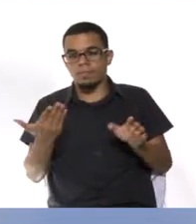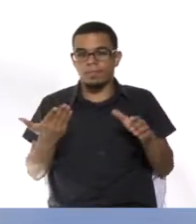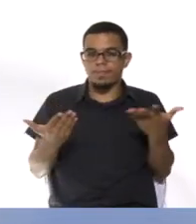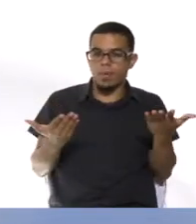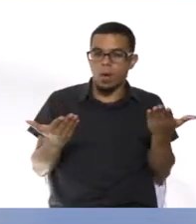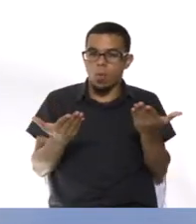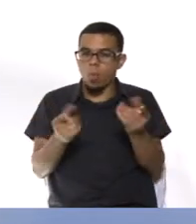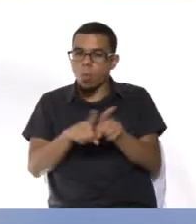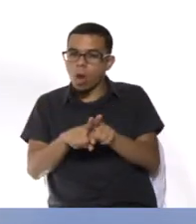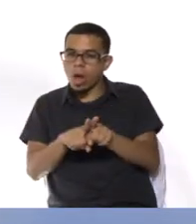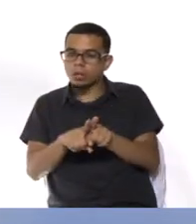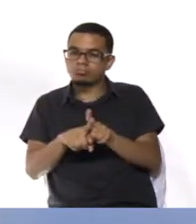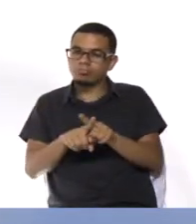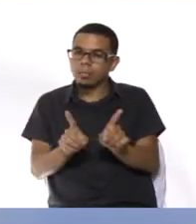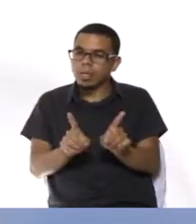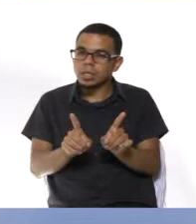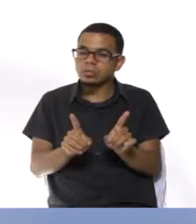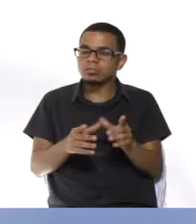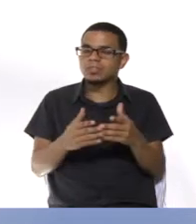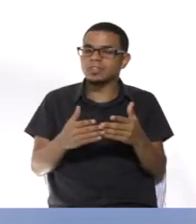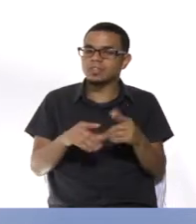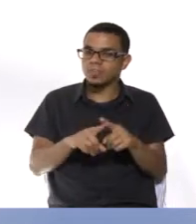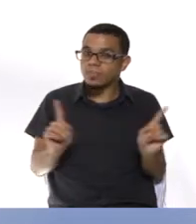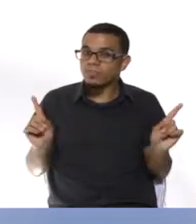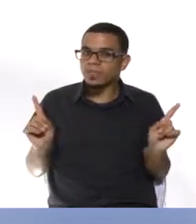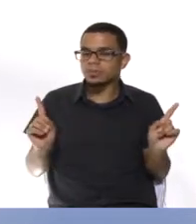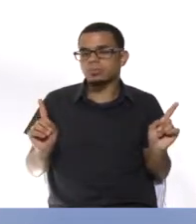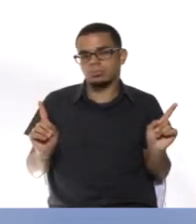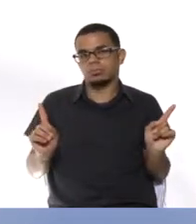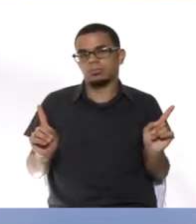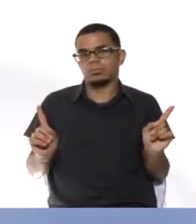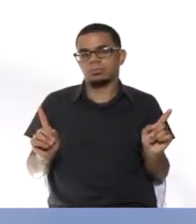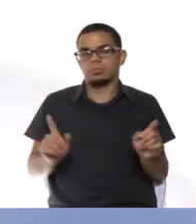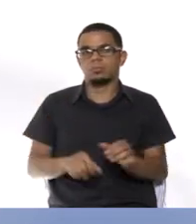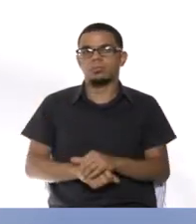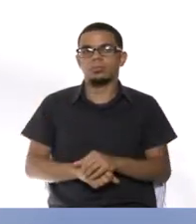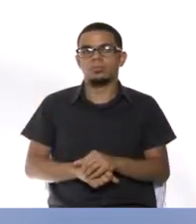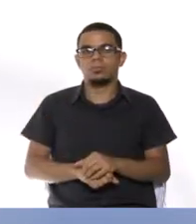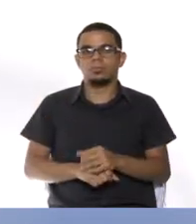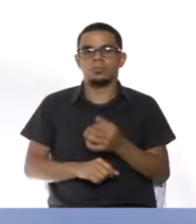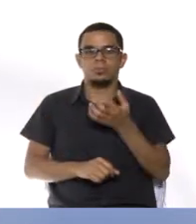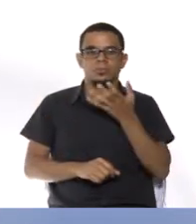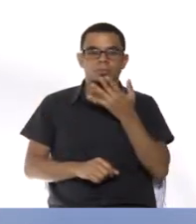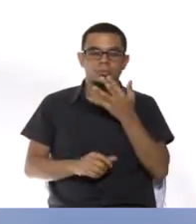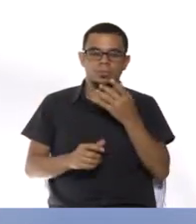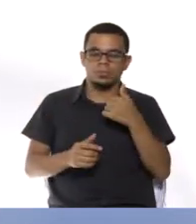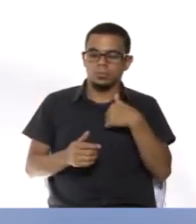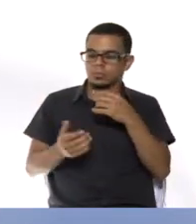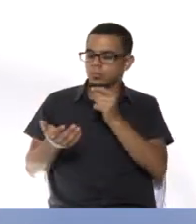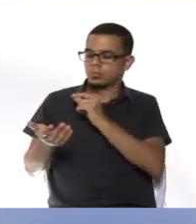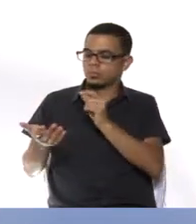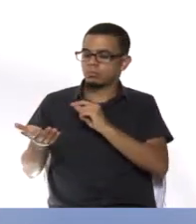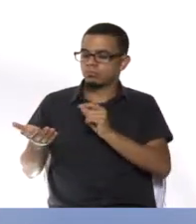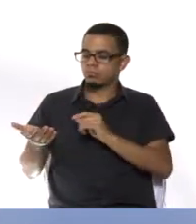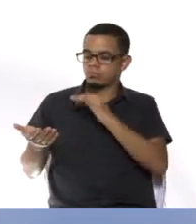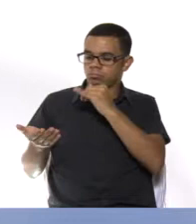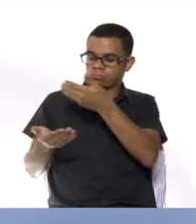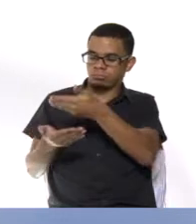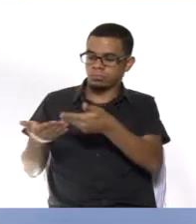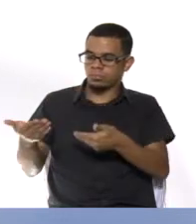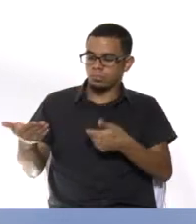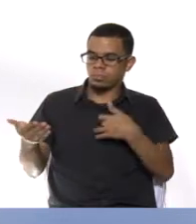parecen, otras no. Cuando hablamos del texto descriptivo, un ejemplo muy sencillo, vamos a redactar un texto descriptivo sobre cada familia en una